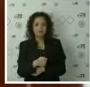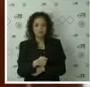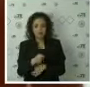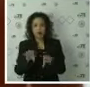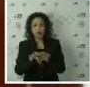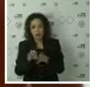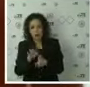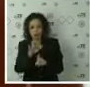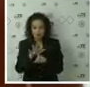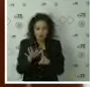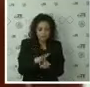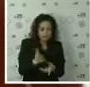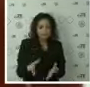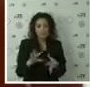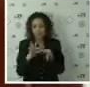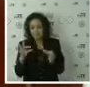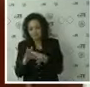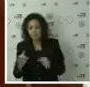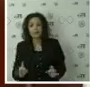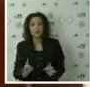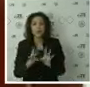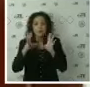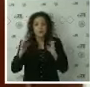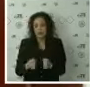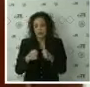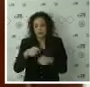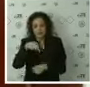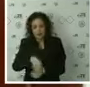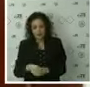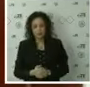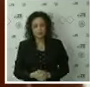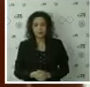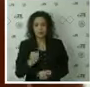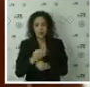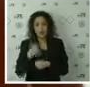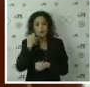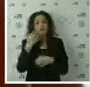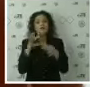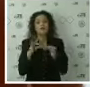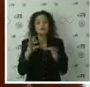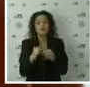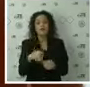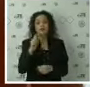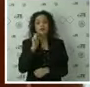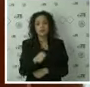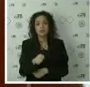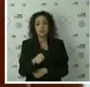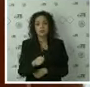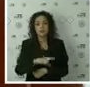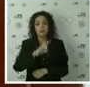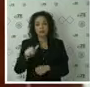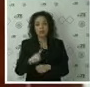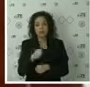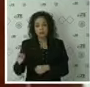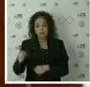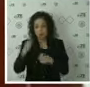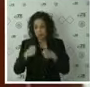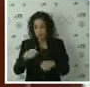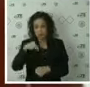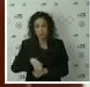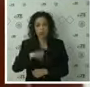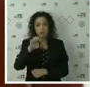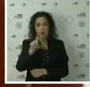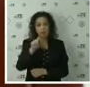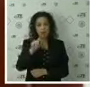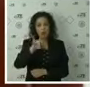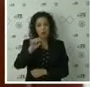de coincidencias. Y no podría dejar de mencionar que está por incorporarse también nuestro querido diputado José de Jesús Martín del